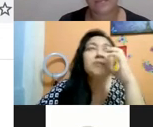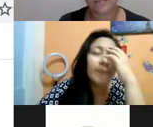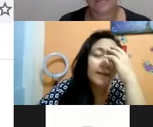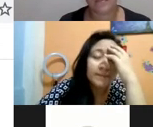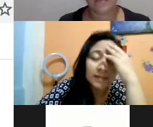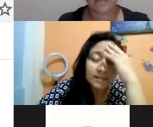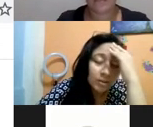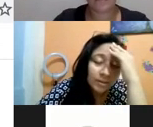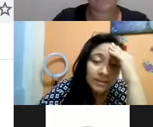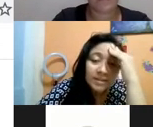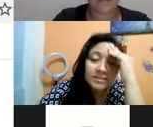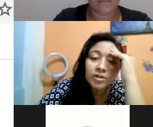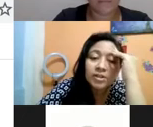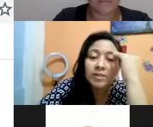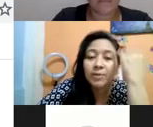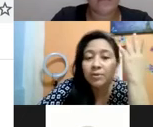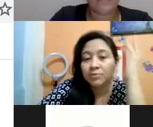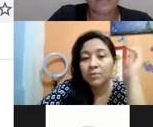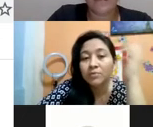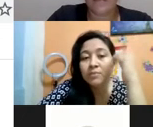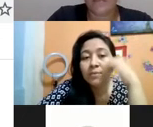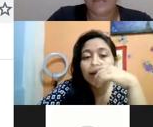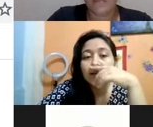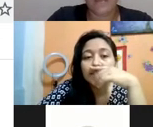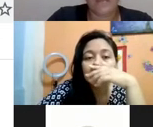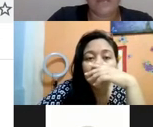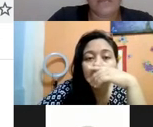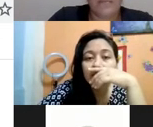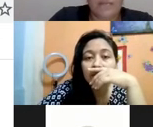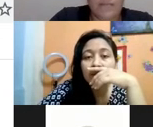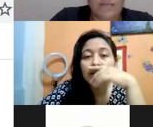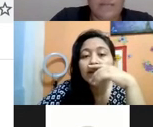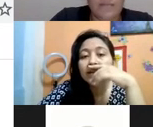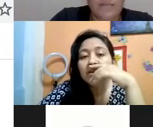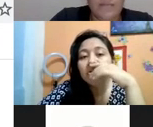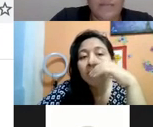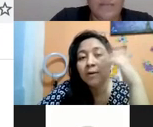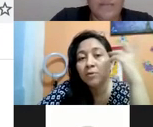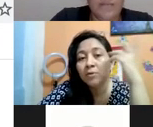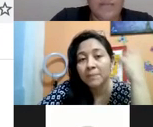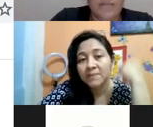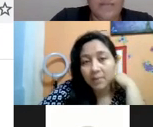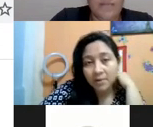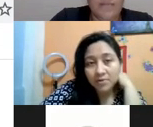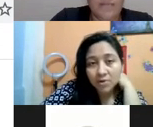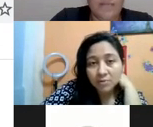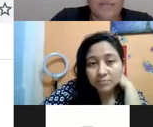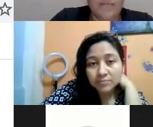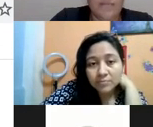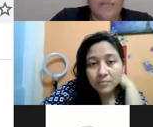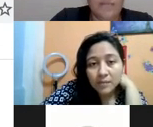Si es para hacerlo de manera sincrónica, bueno, asumamos que la clase es a las 3:30 de la tarde y yo espero empezar la